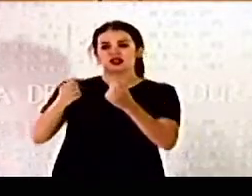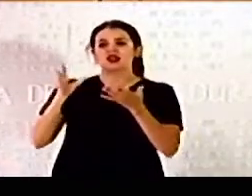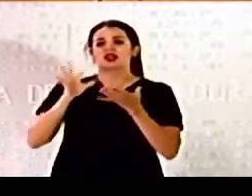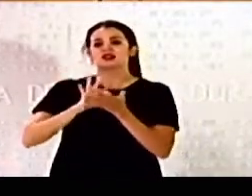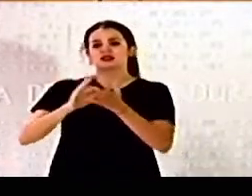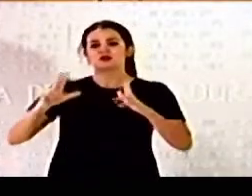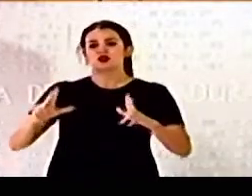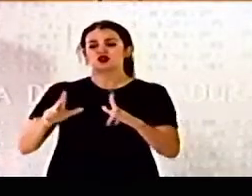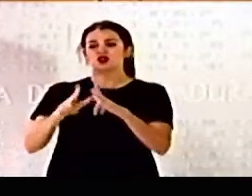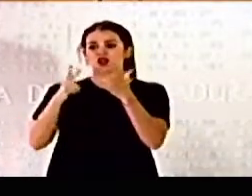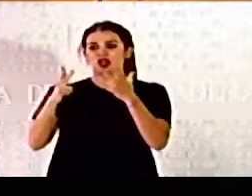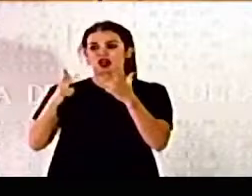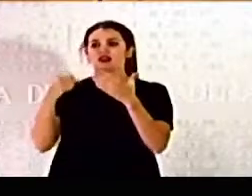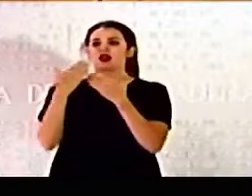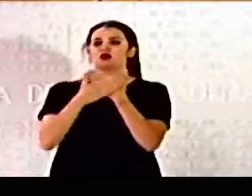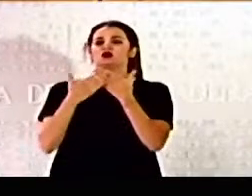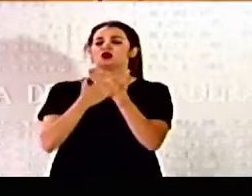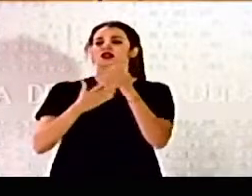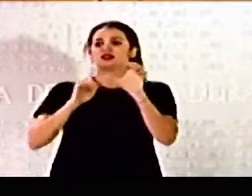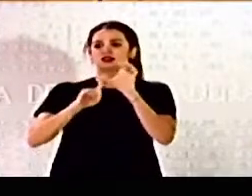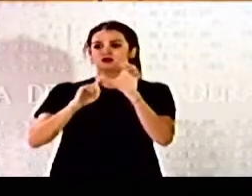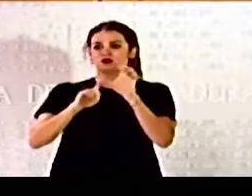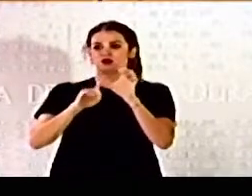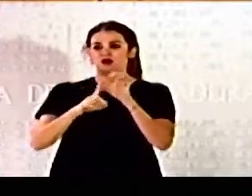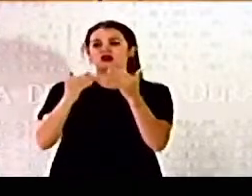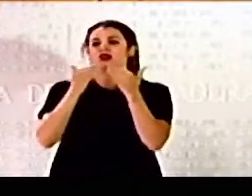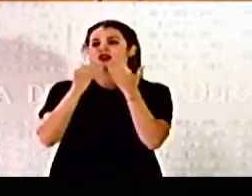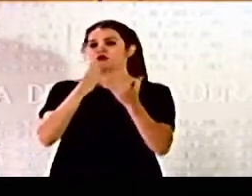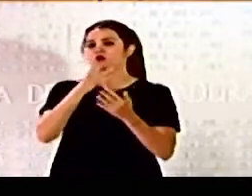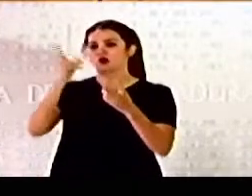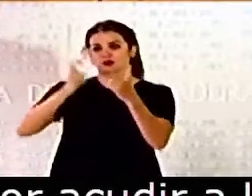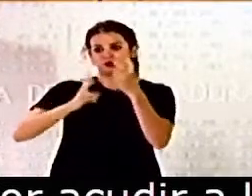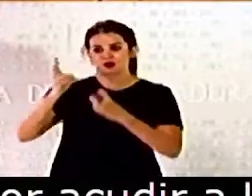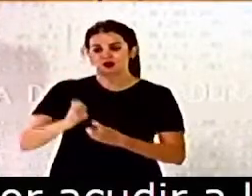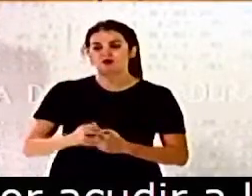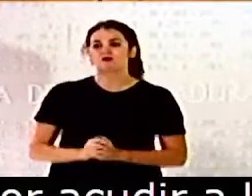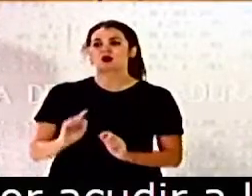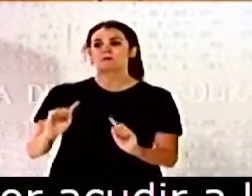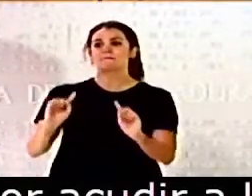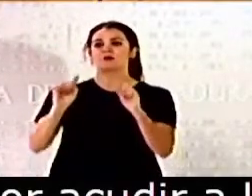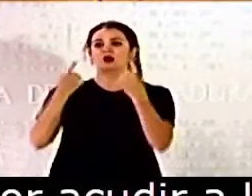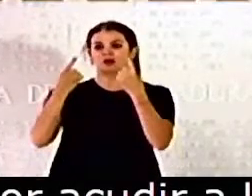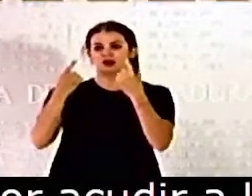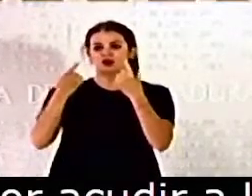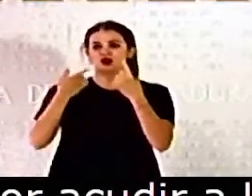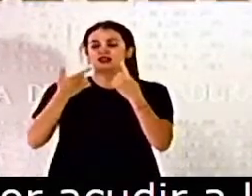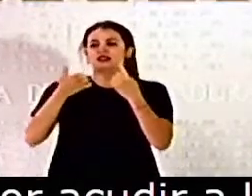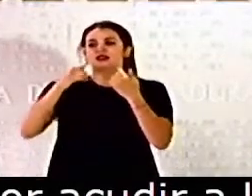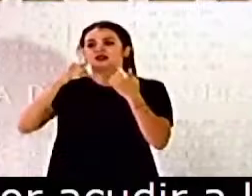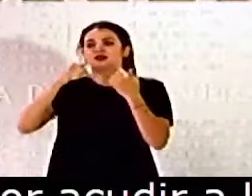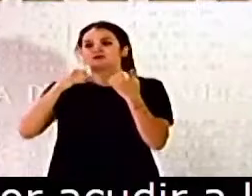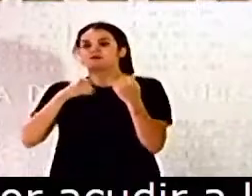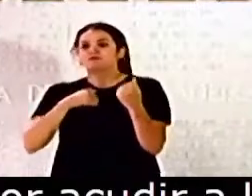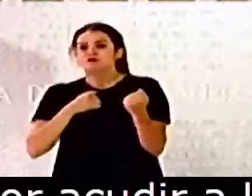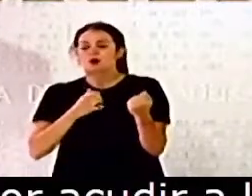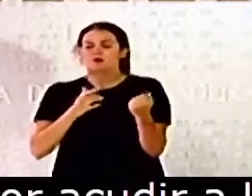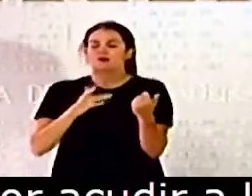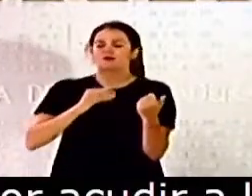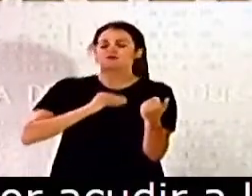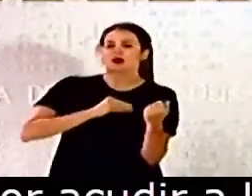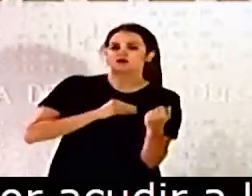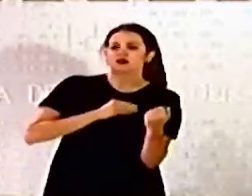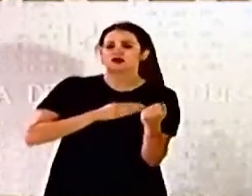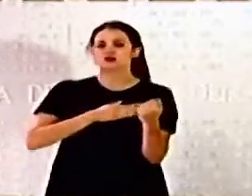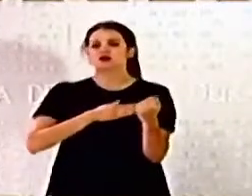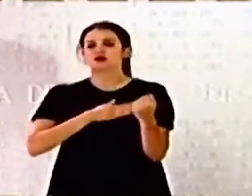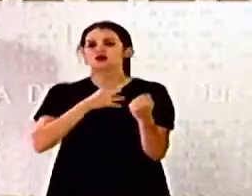de la Junta de Extremadura. En primer lugar, como siempre, trasladar el pésame a todas aquellas